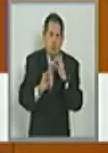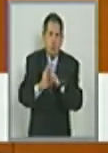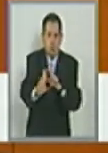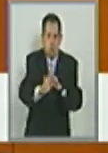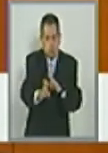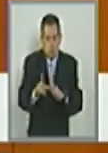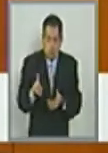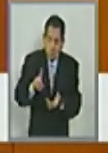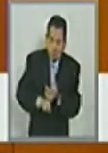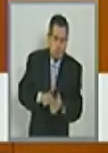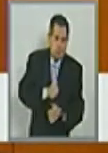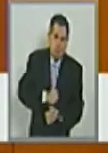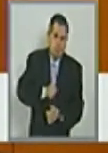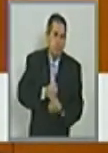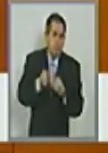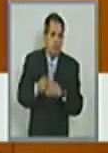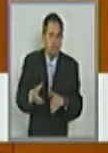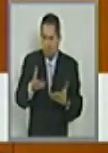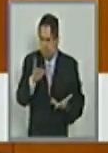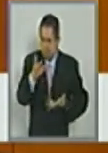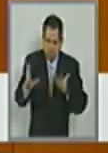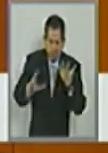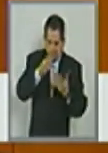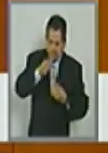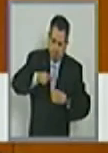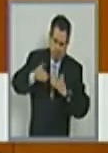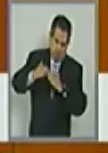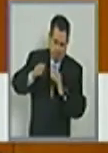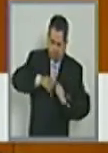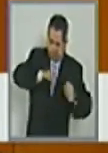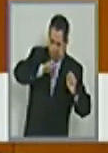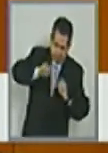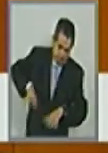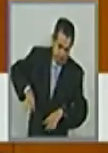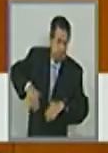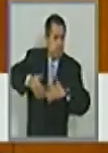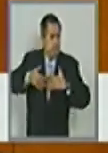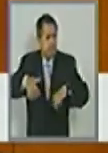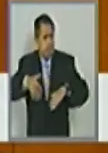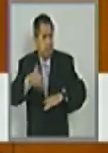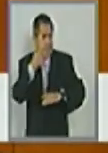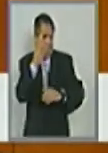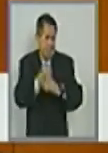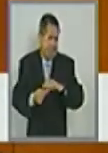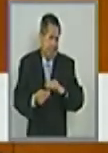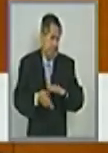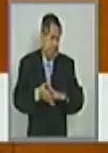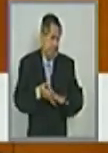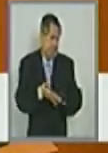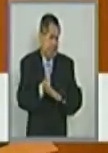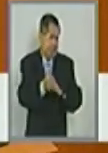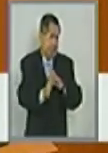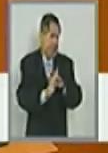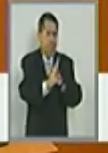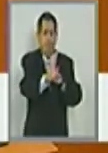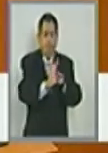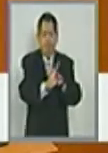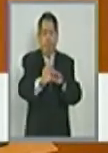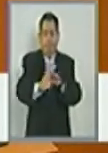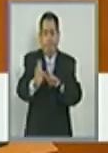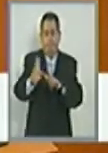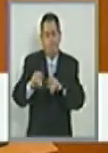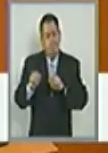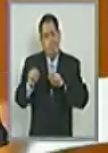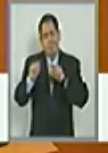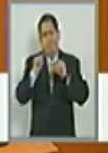daños nocivos para quienes tienen que dejar su lugar de origen, a su familia, sus trabajos, y se tienen que